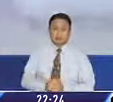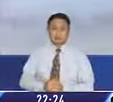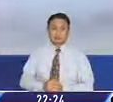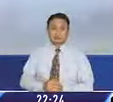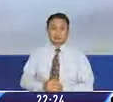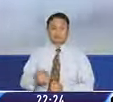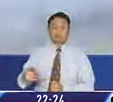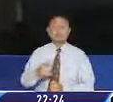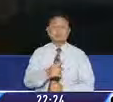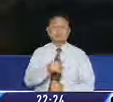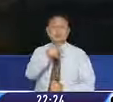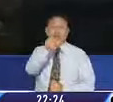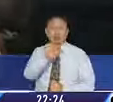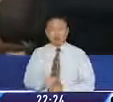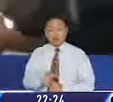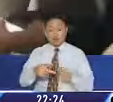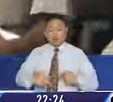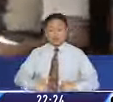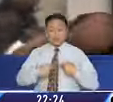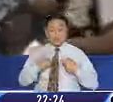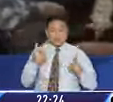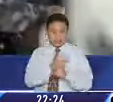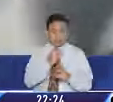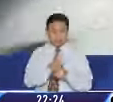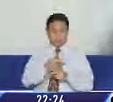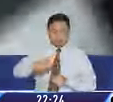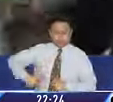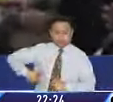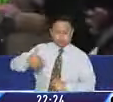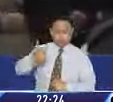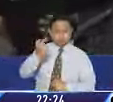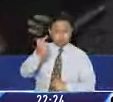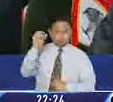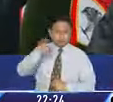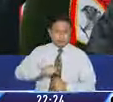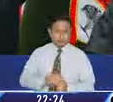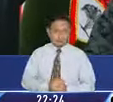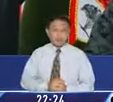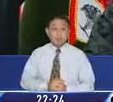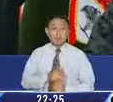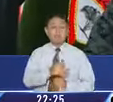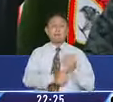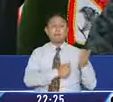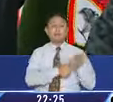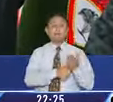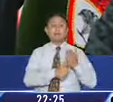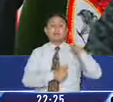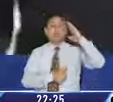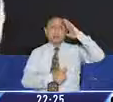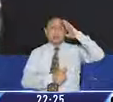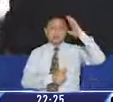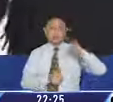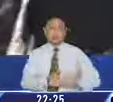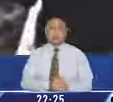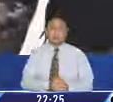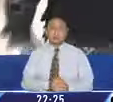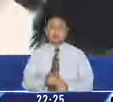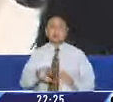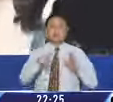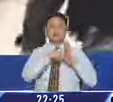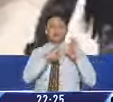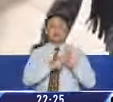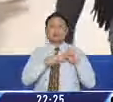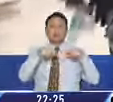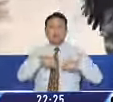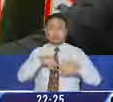de terceros o la del uniformado esté en riesgo. Pero a decir del ministro del Interior, Juan Zapata, esta norma aún